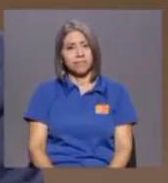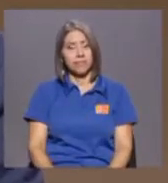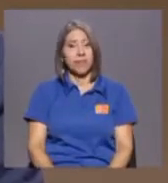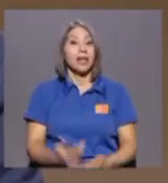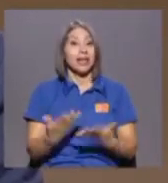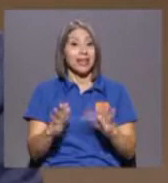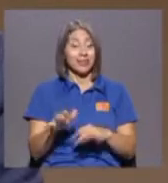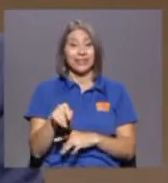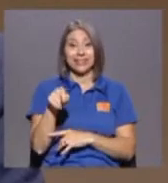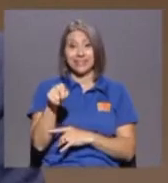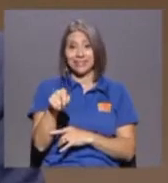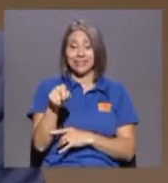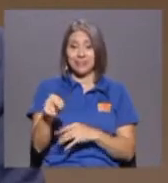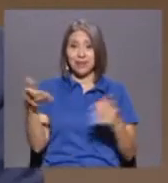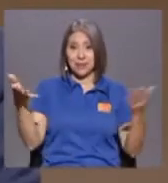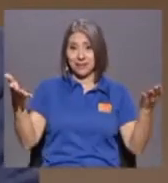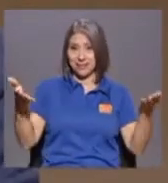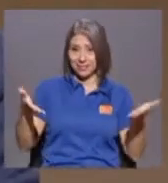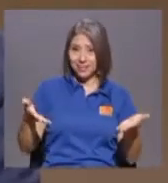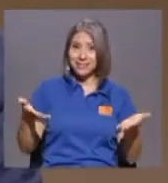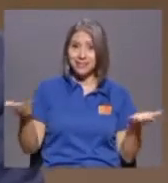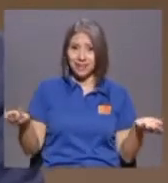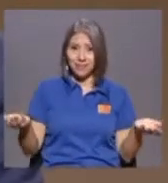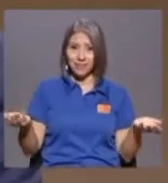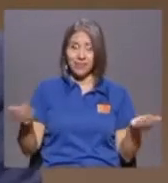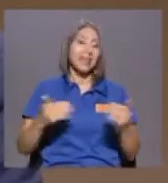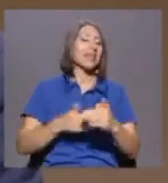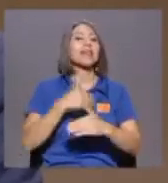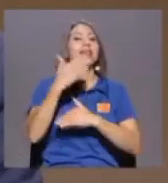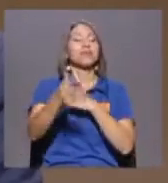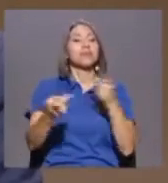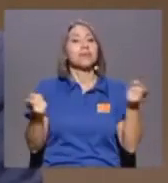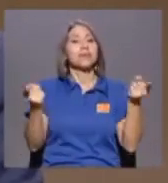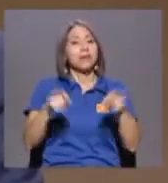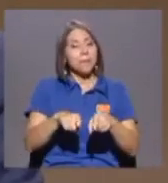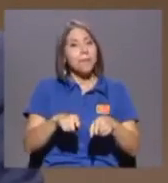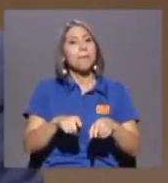Entonces esa presencia y después los atentados